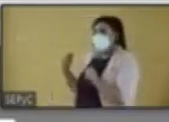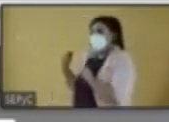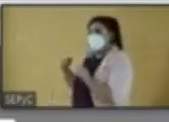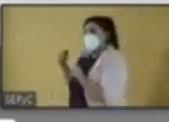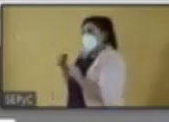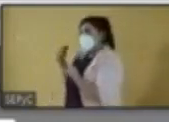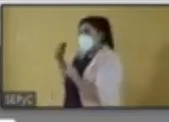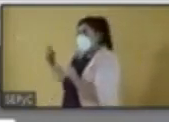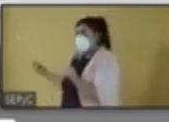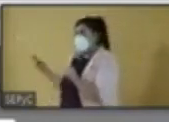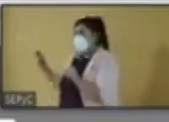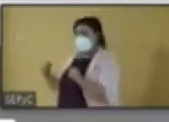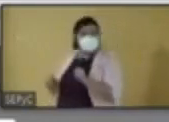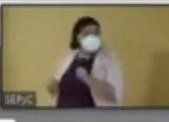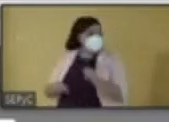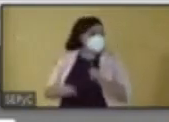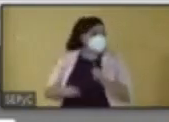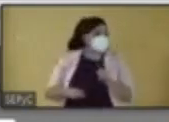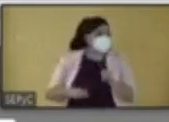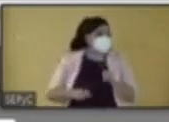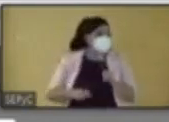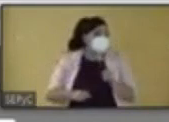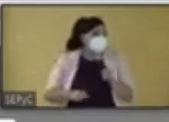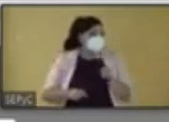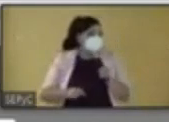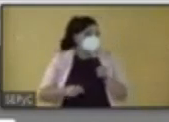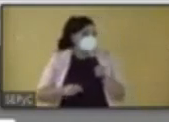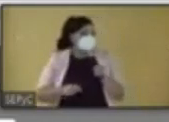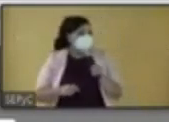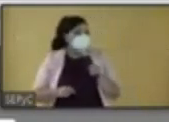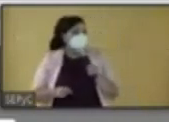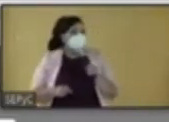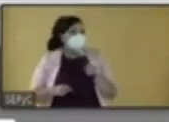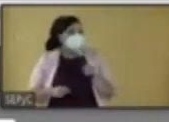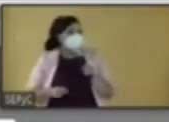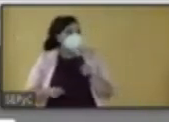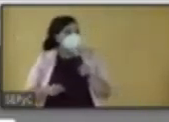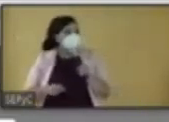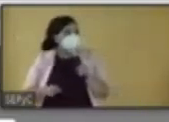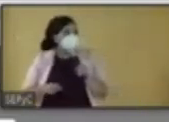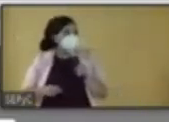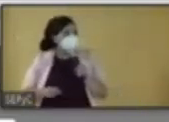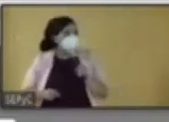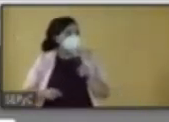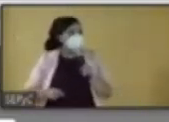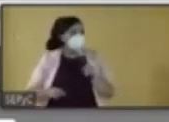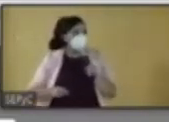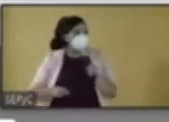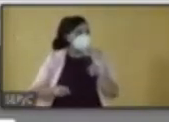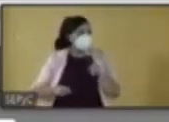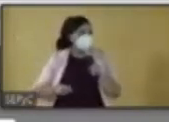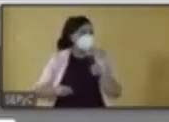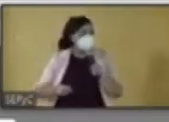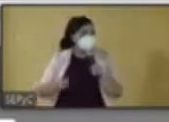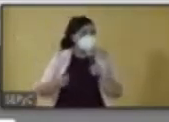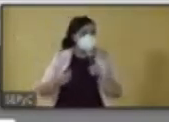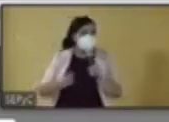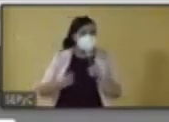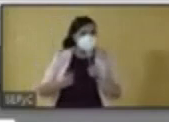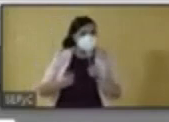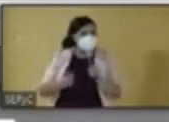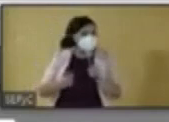en copropiedad con terceros. Por lo tanto, en este caso, como se puso la propiedad a nombre de dos personas, hay que identificar el porcentaje